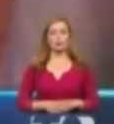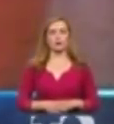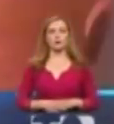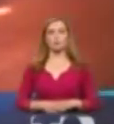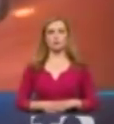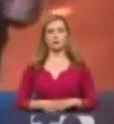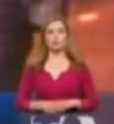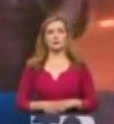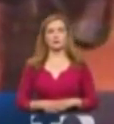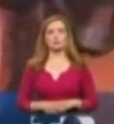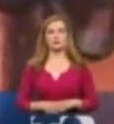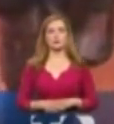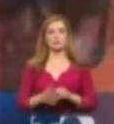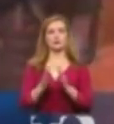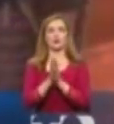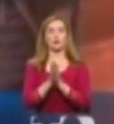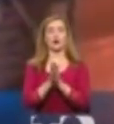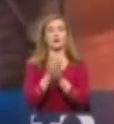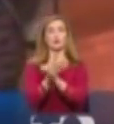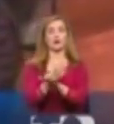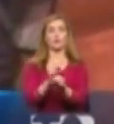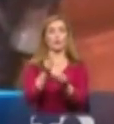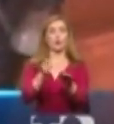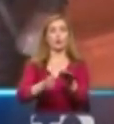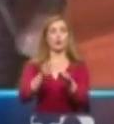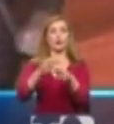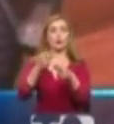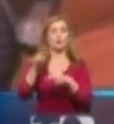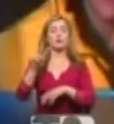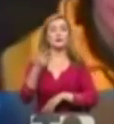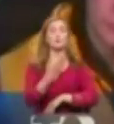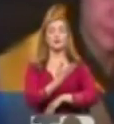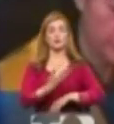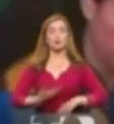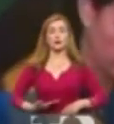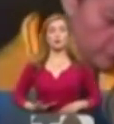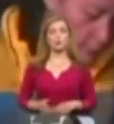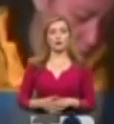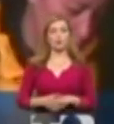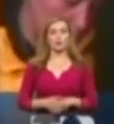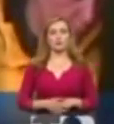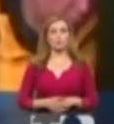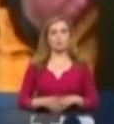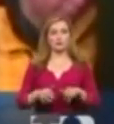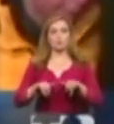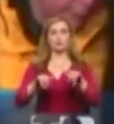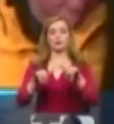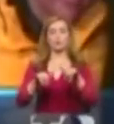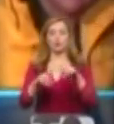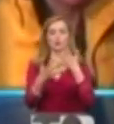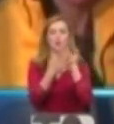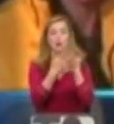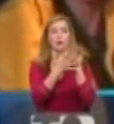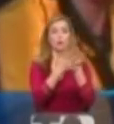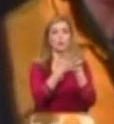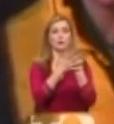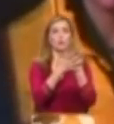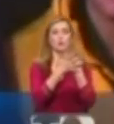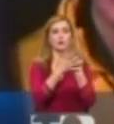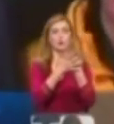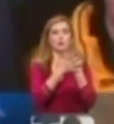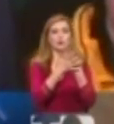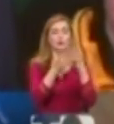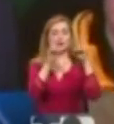presentado por la defensa del ex vicepresidente de la República, Jorge Glass. Sigue en lo que se conoce como calabozos, no le adornemos, transitorias